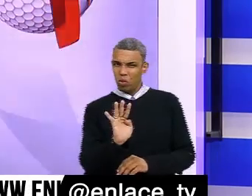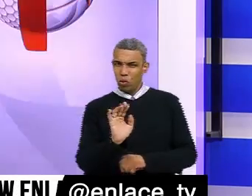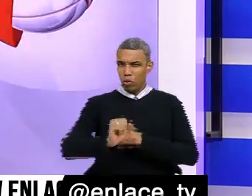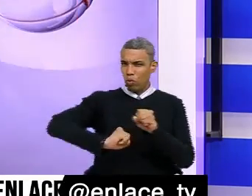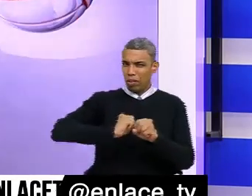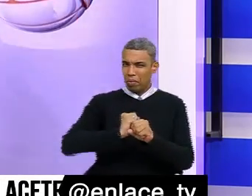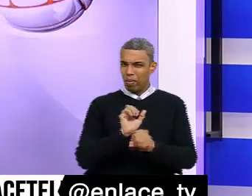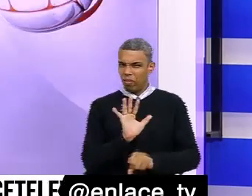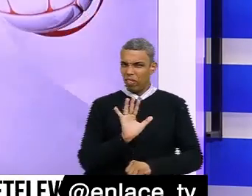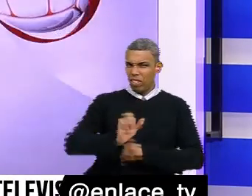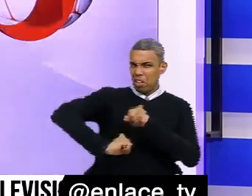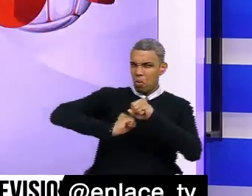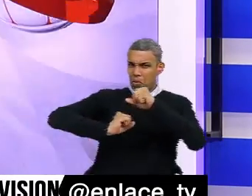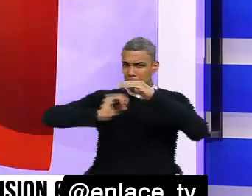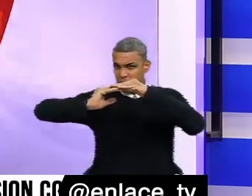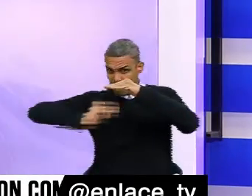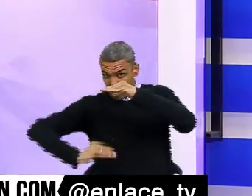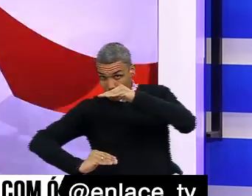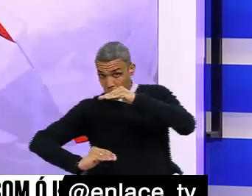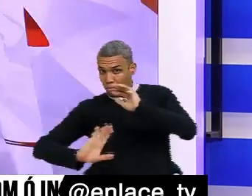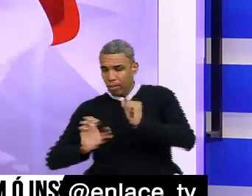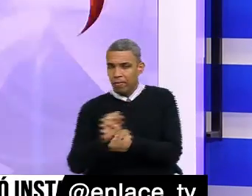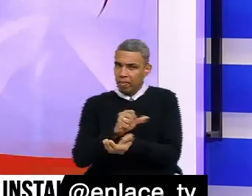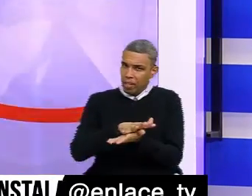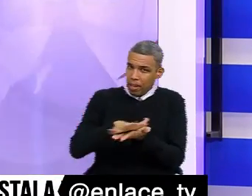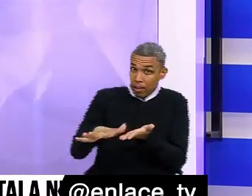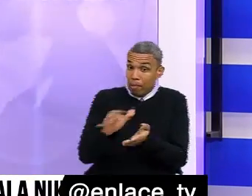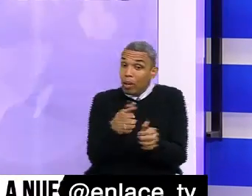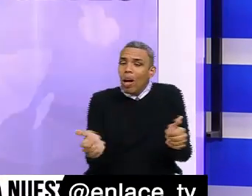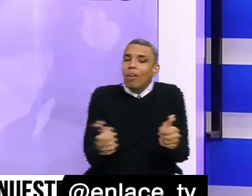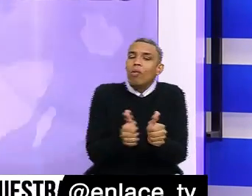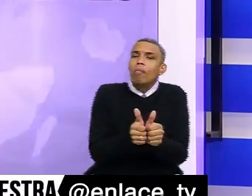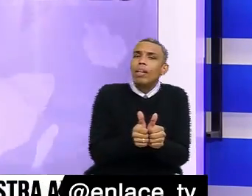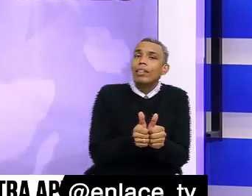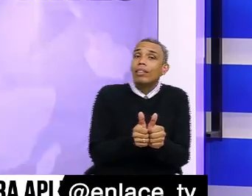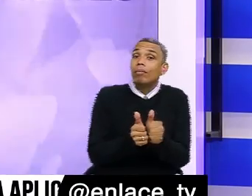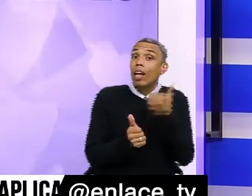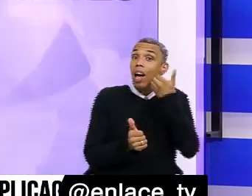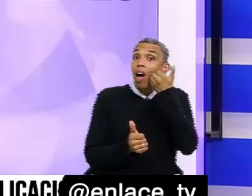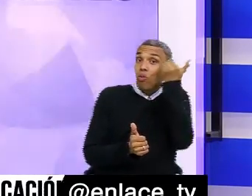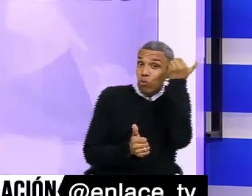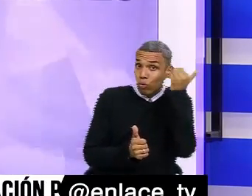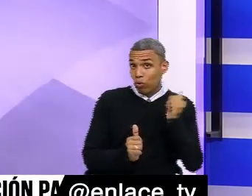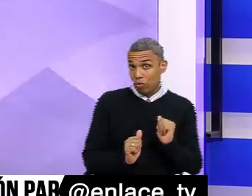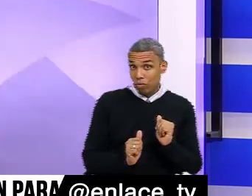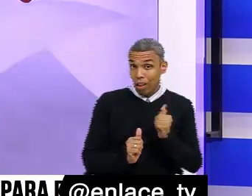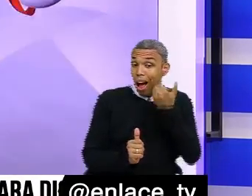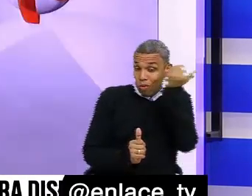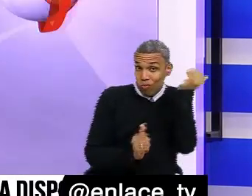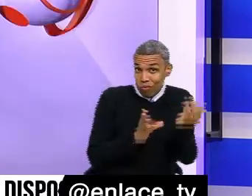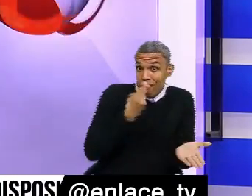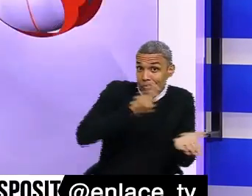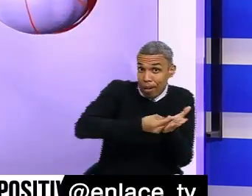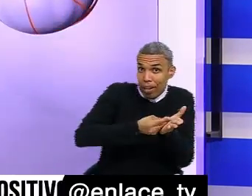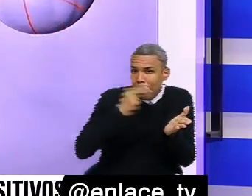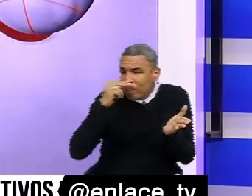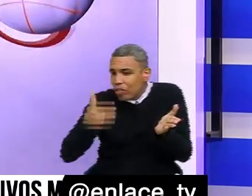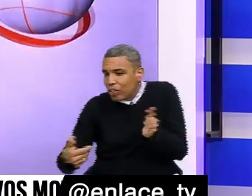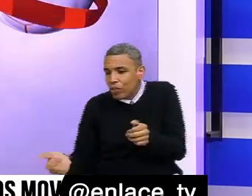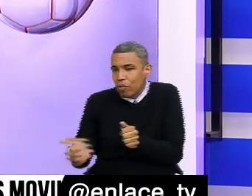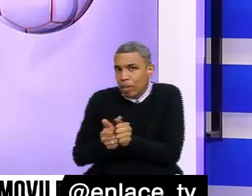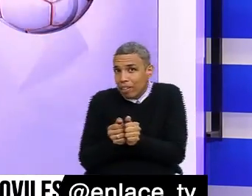10 años, con un adulto que haya comprado la boleta en los expendios, donde están autorizados para la venta de la boletería del partido de Alianza